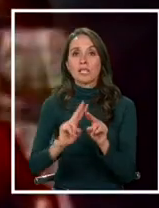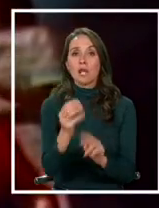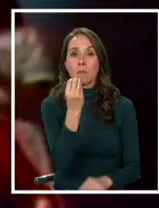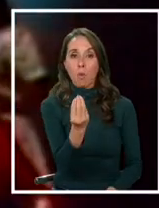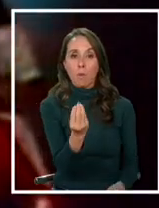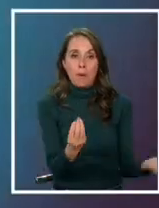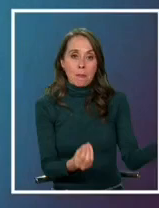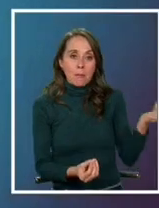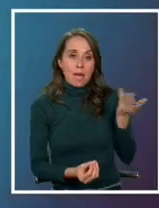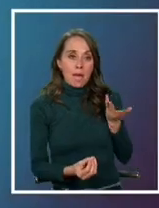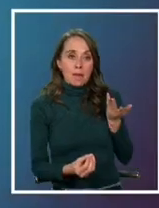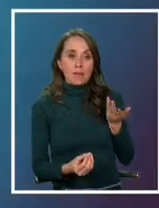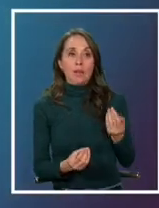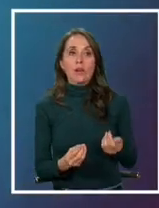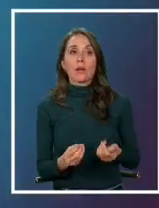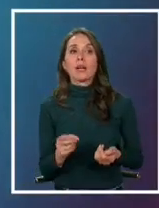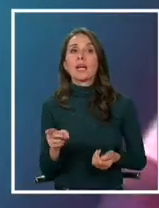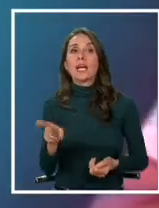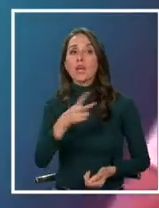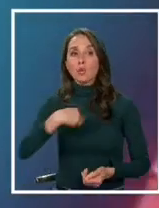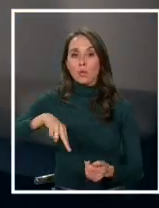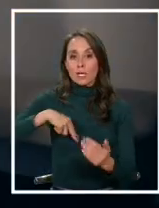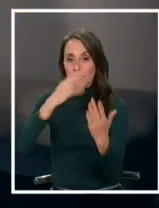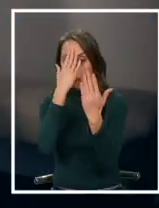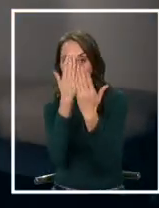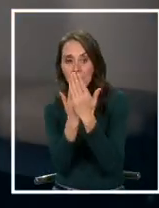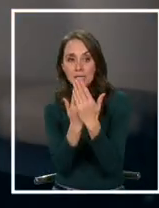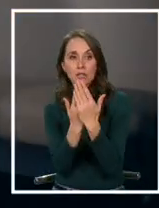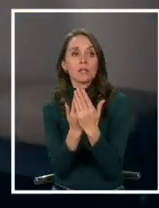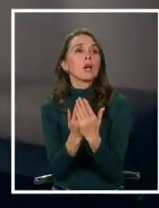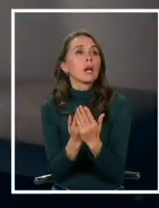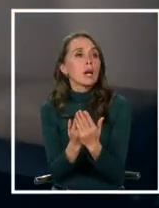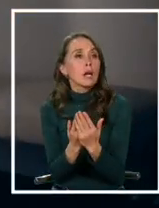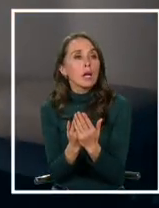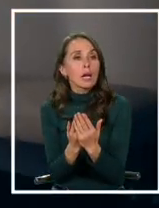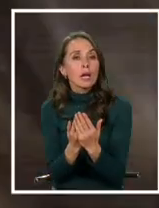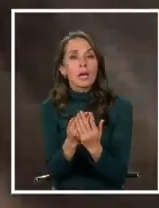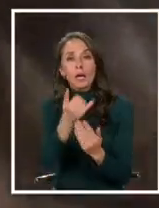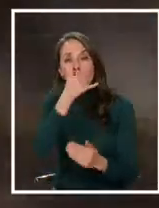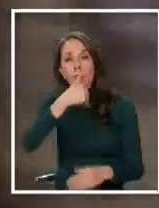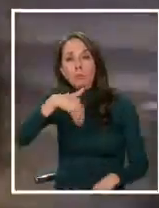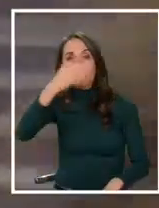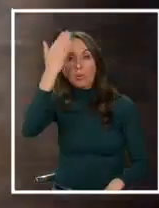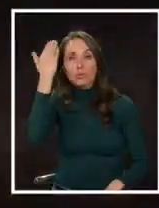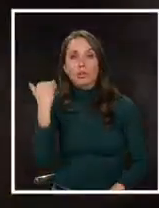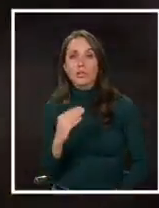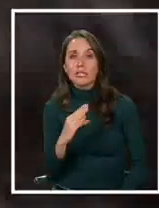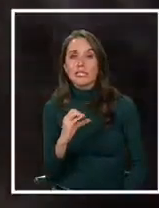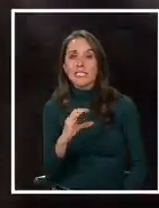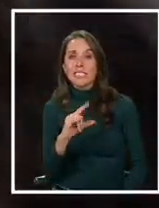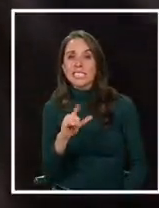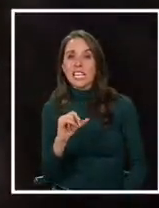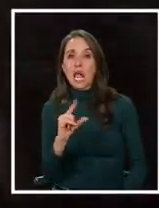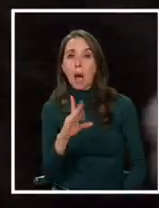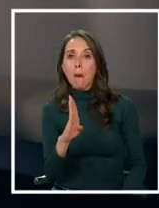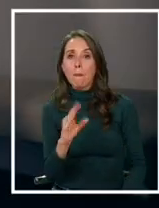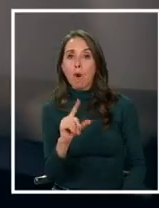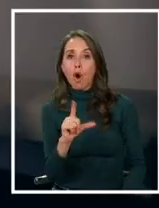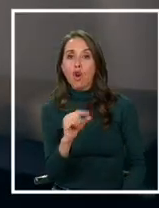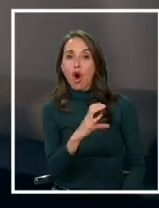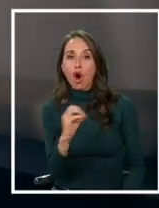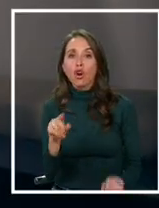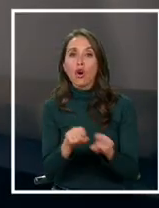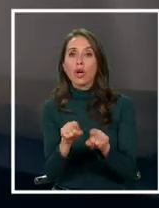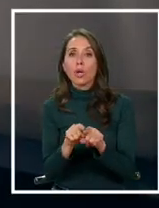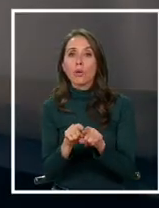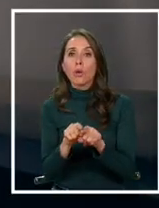bien son parte de nuestra personalidad Nosotros le teníamos echado el ojo hacía mucho tiempo a decil abo loco pero de abo loco fue como